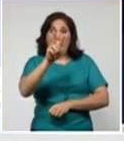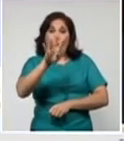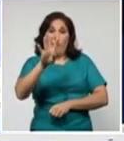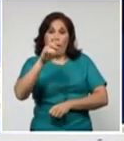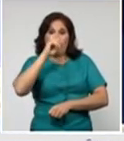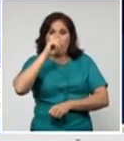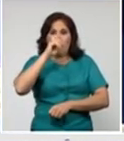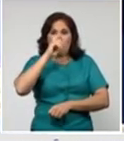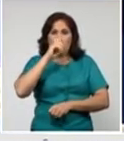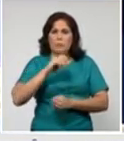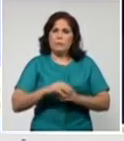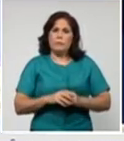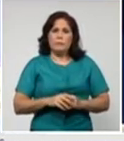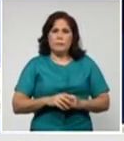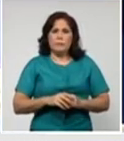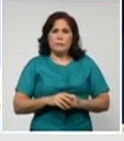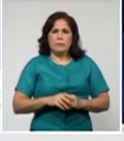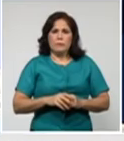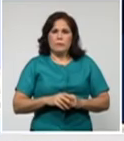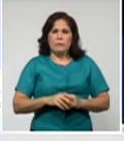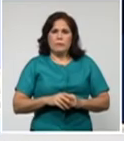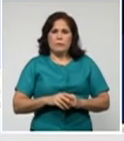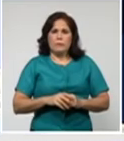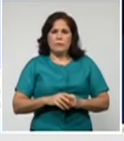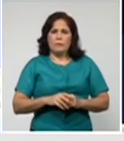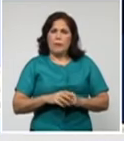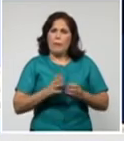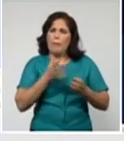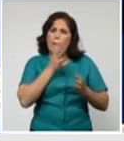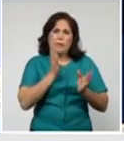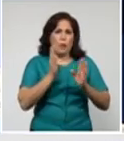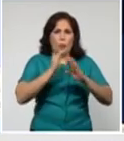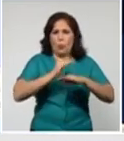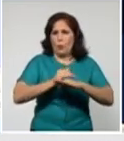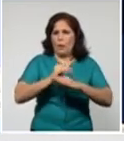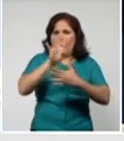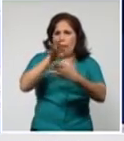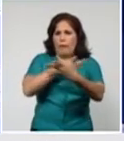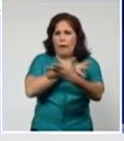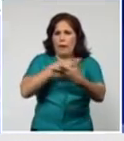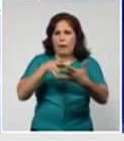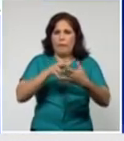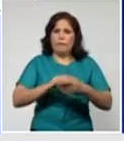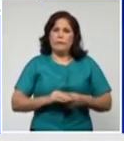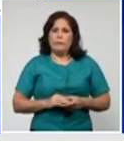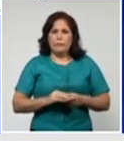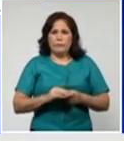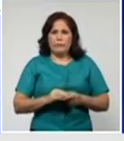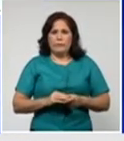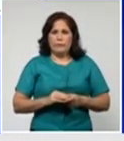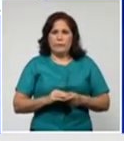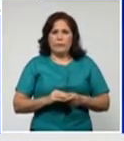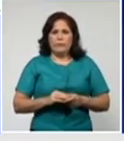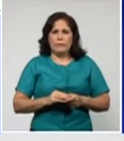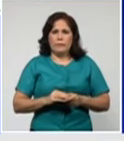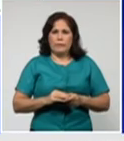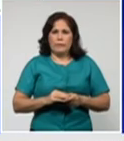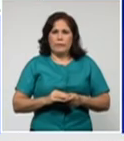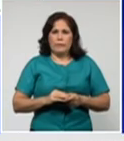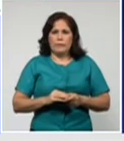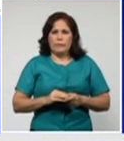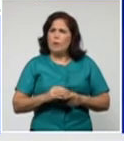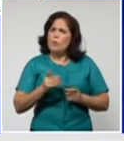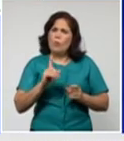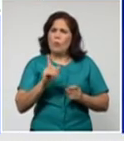parece que no tienes esta gráfica ahí. Ahora, ¿qué es lo que...? No es